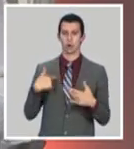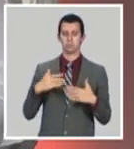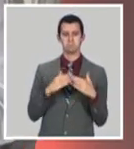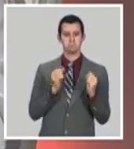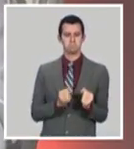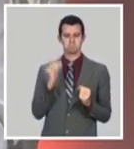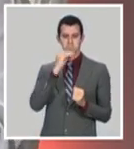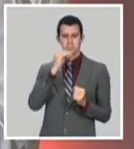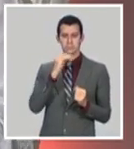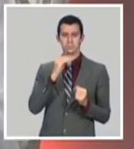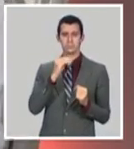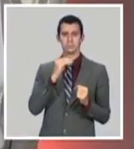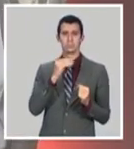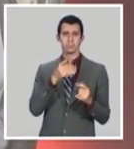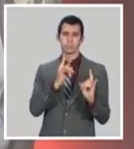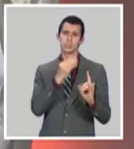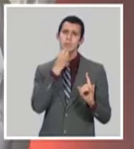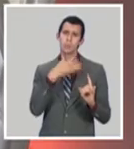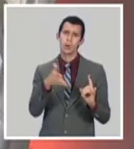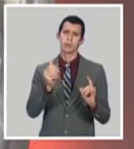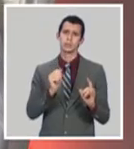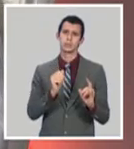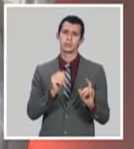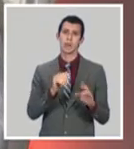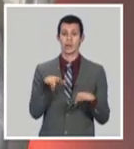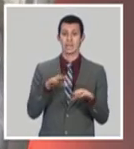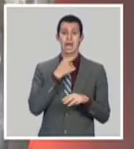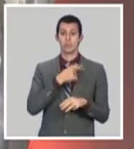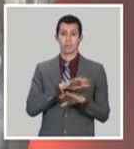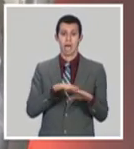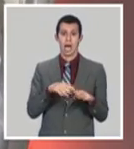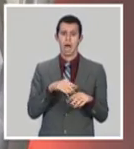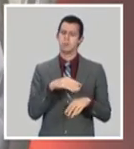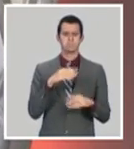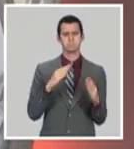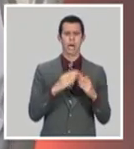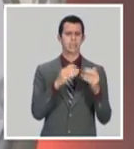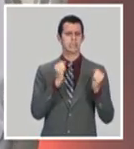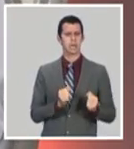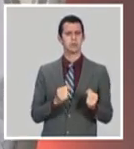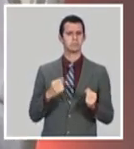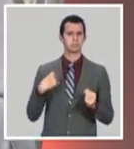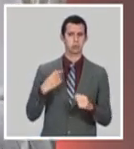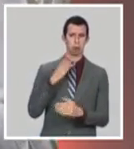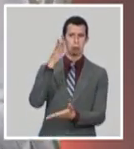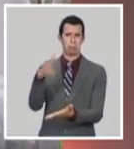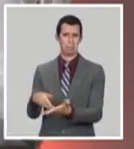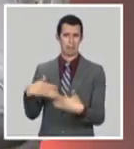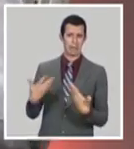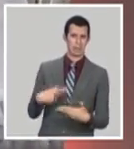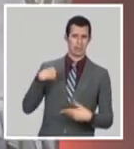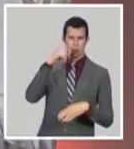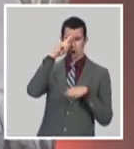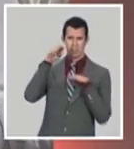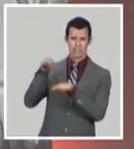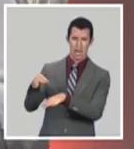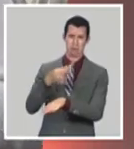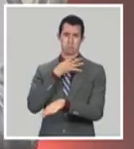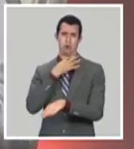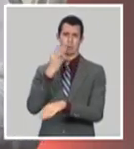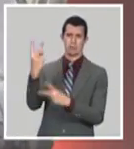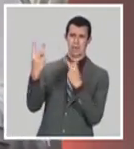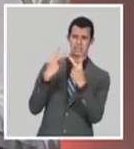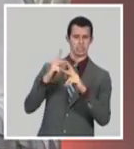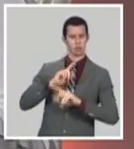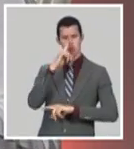protocolos y de nuestros medicamentos están vinculados al impacto y a la inmediatez que nosotros podemos comenzarlo. Y ese que esconde los síntomas, que piensa